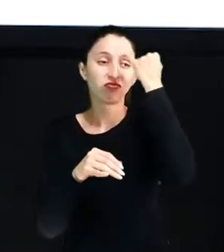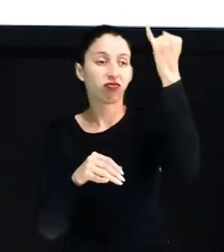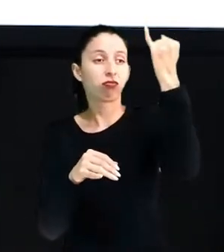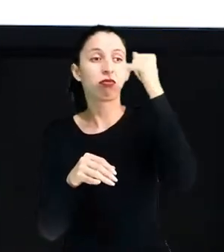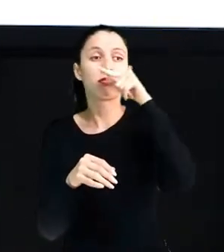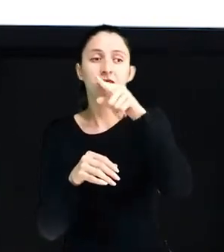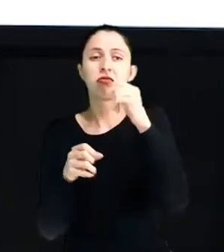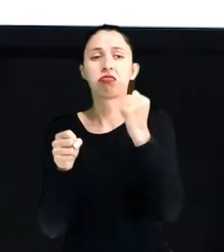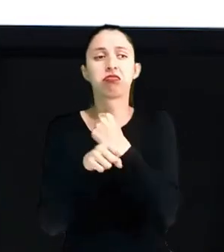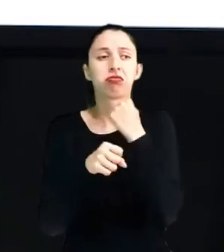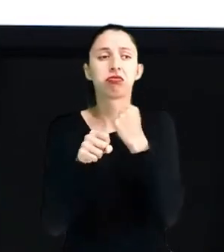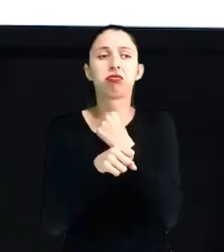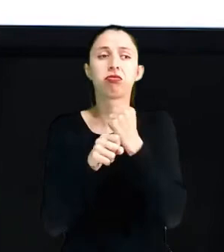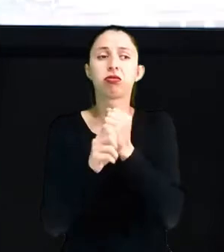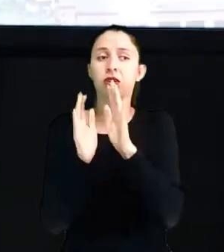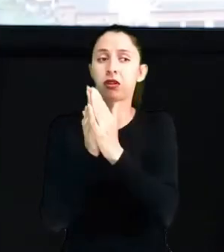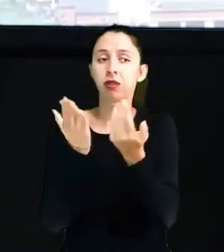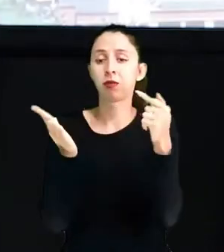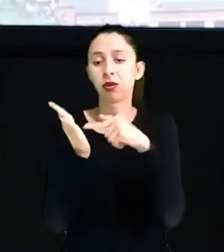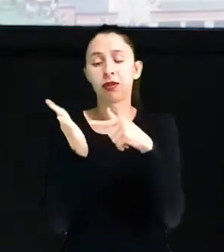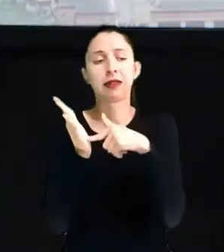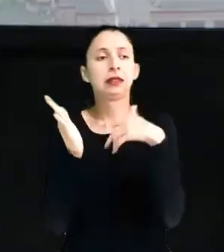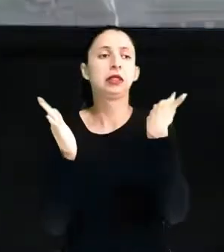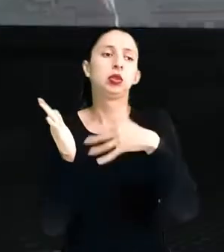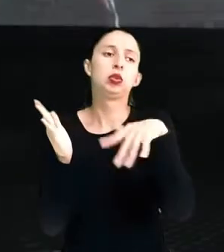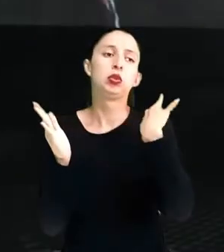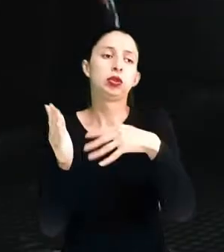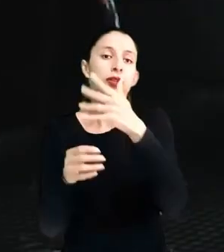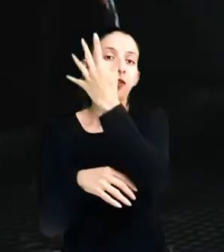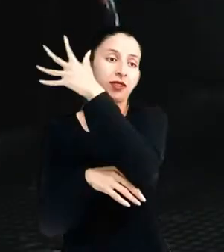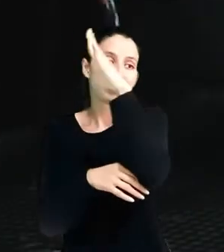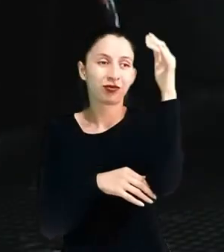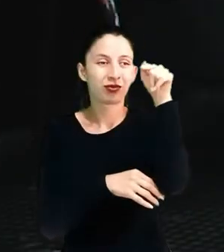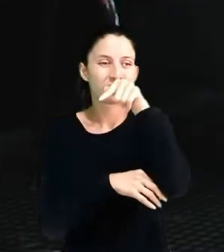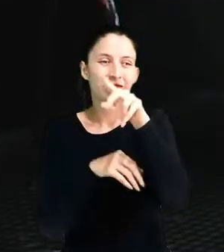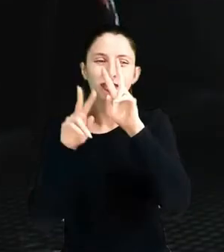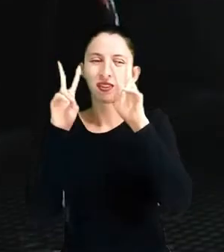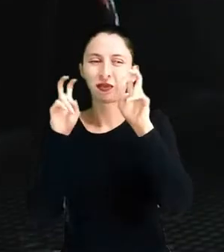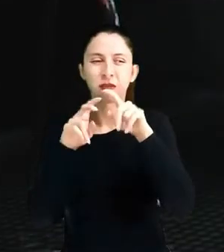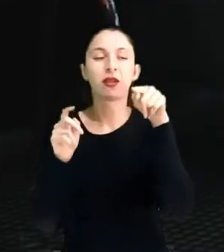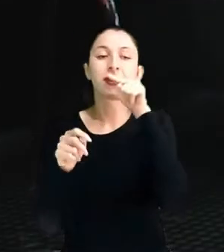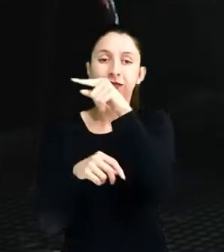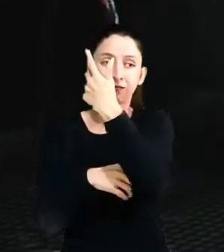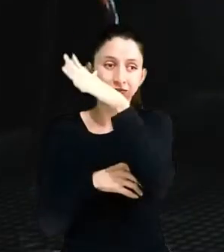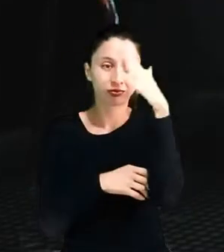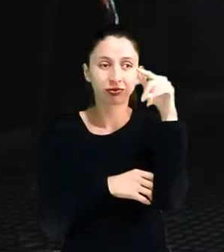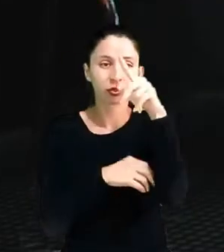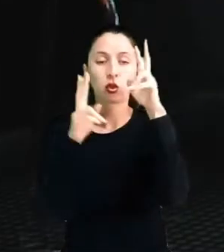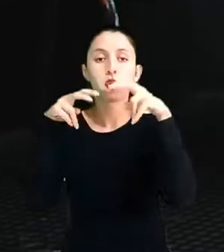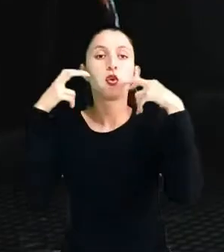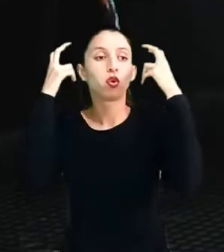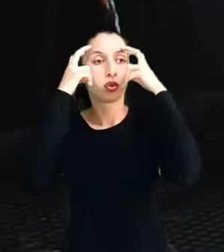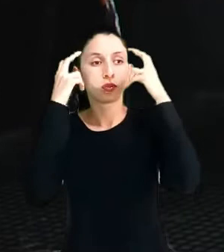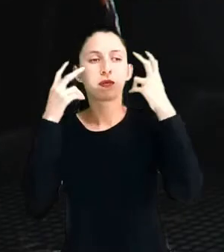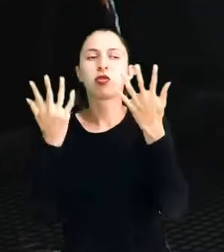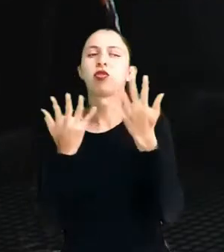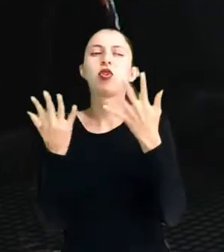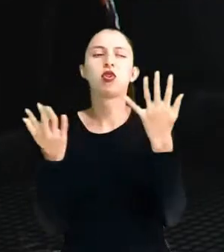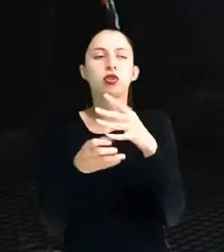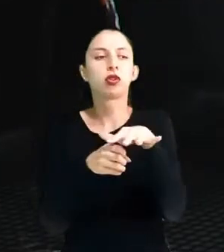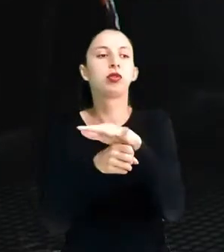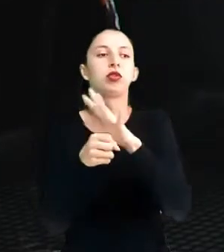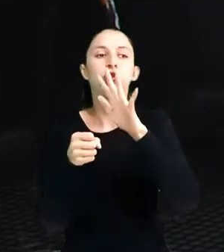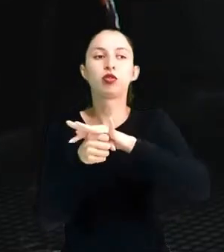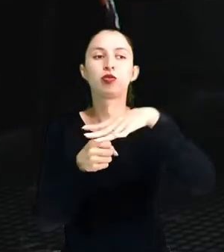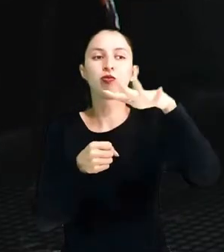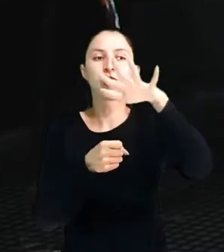se ha trabajado con este documento. Este documento Árboles Conocimiento Local en el Corregimiento de Murazurco.